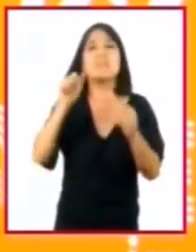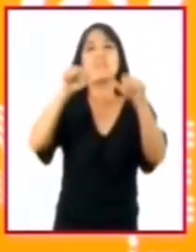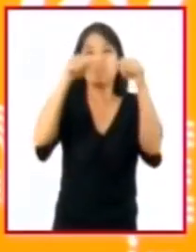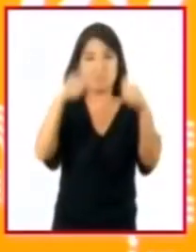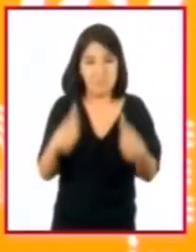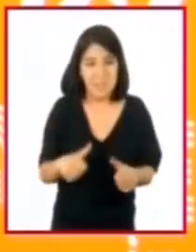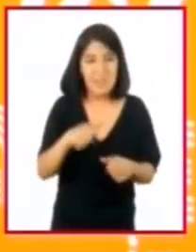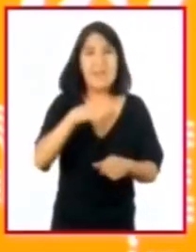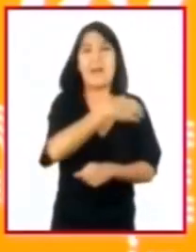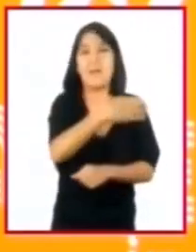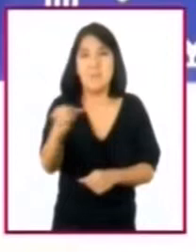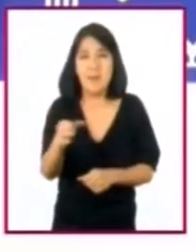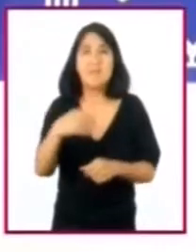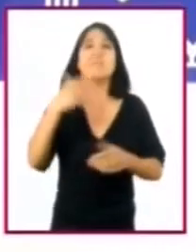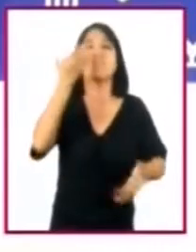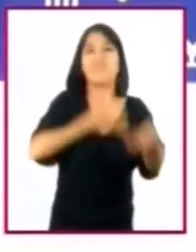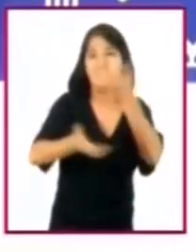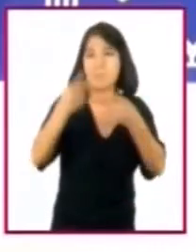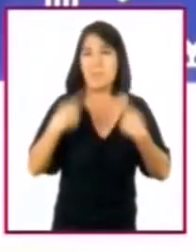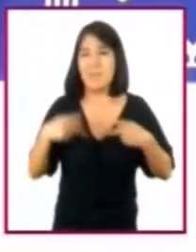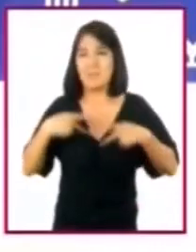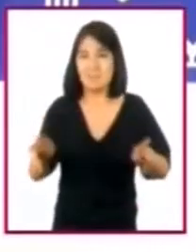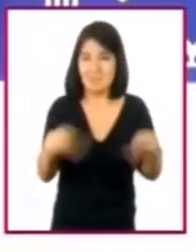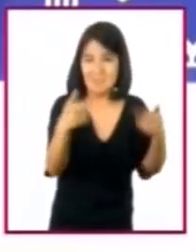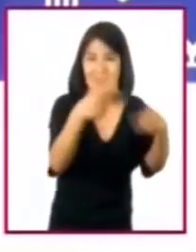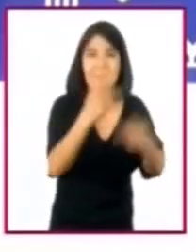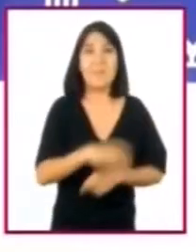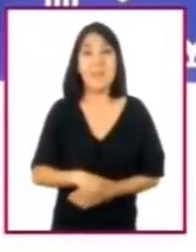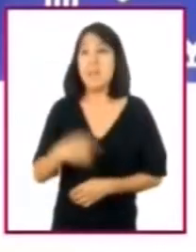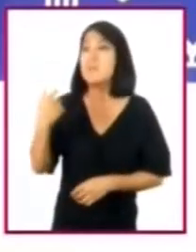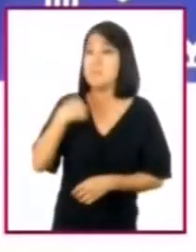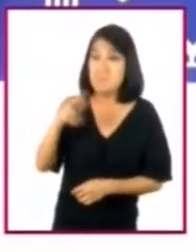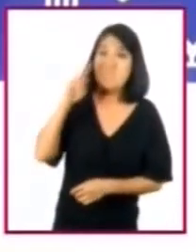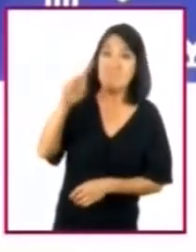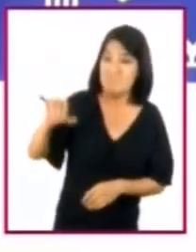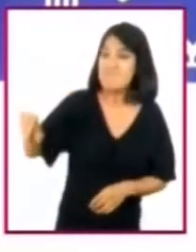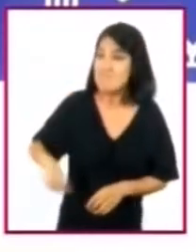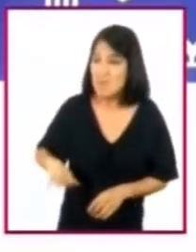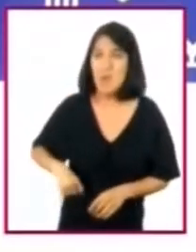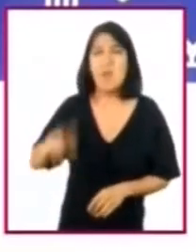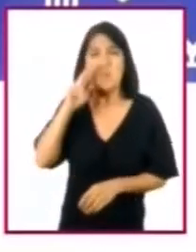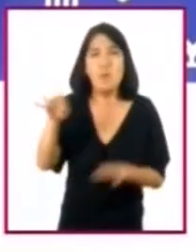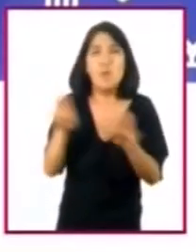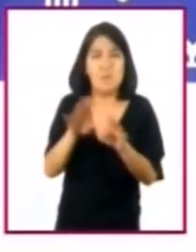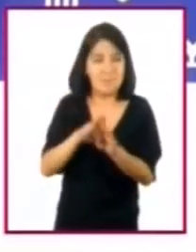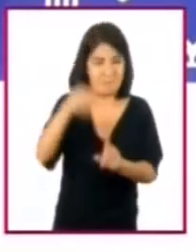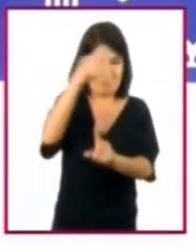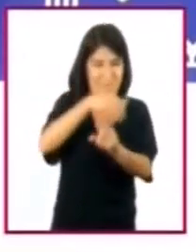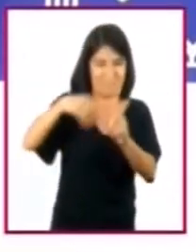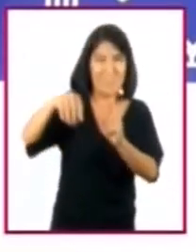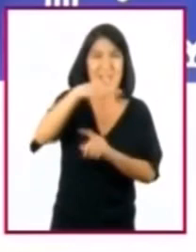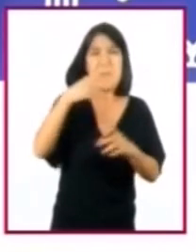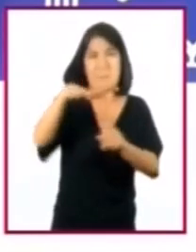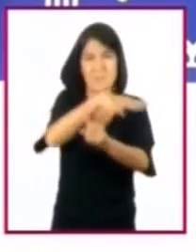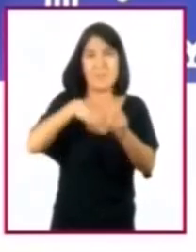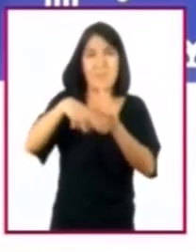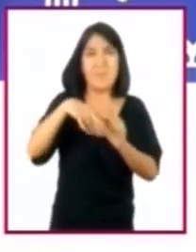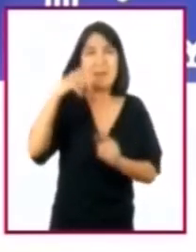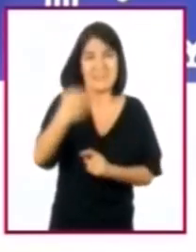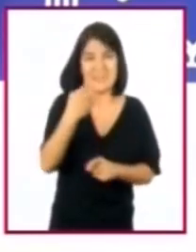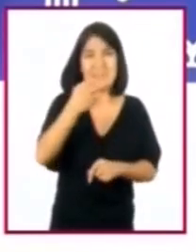y comerciantes. Me llamó mucho la atención que las sociedades en Mesoamérica